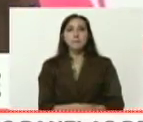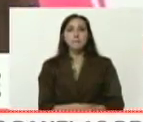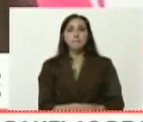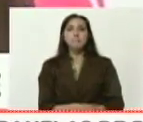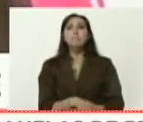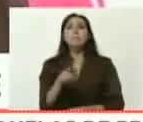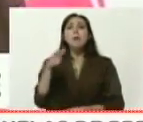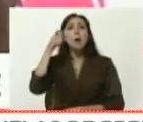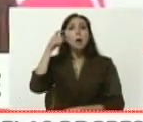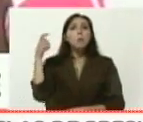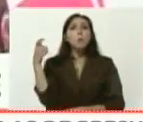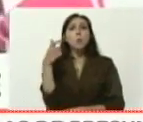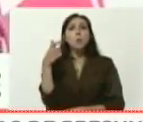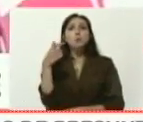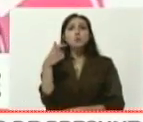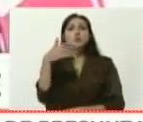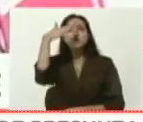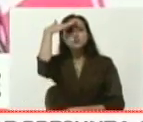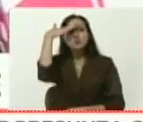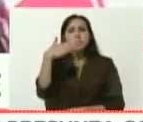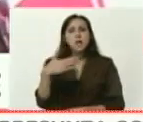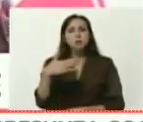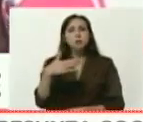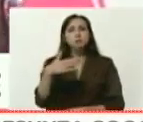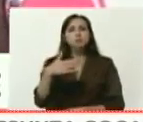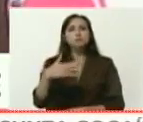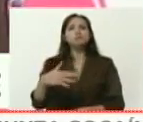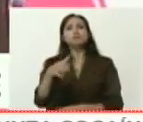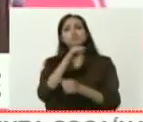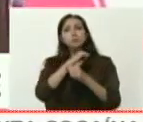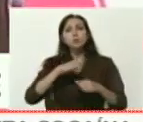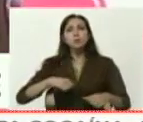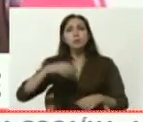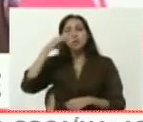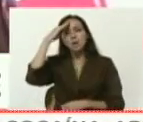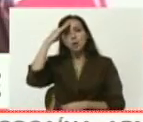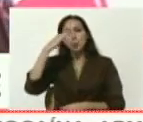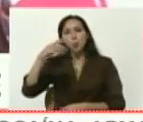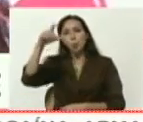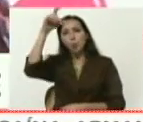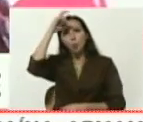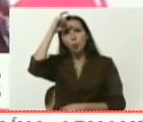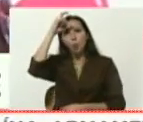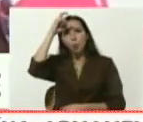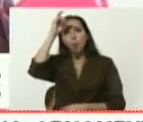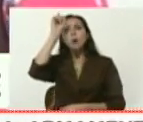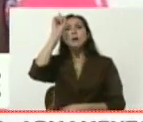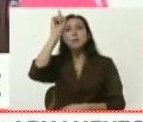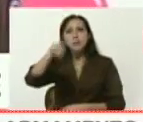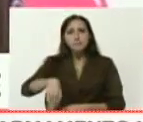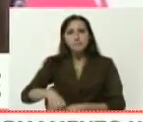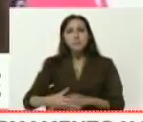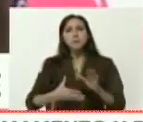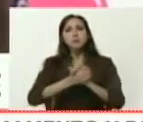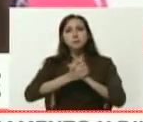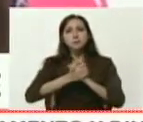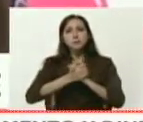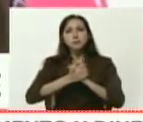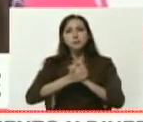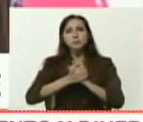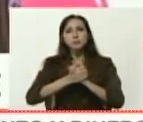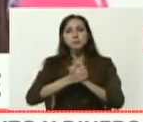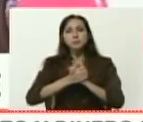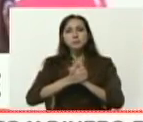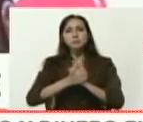Este pueblo soldado hecho milicia y los patriotas se han hecho